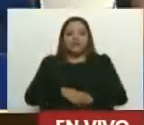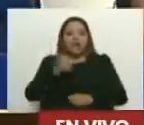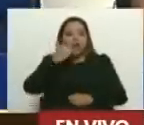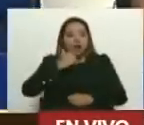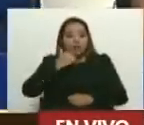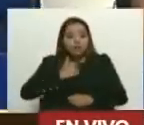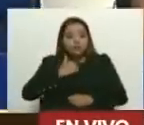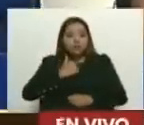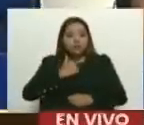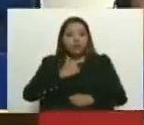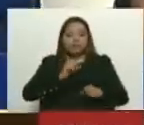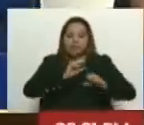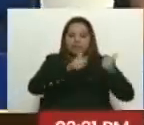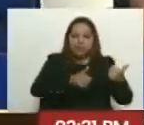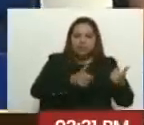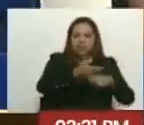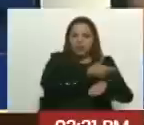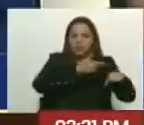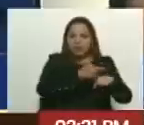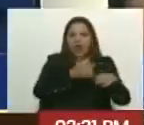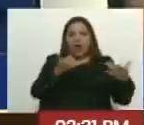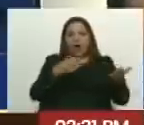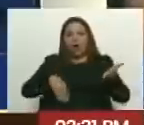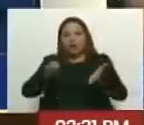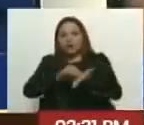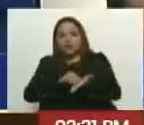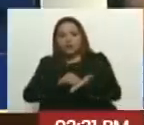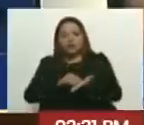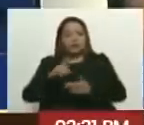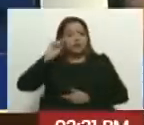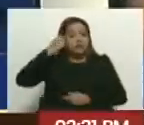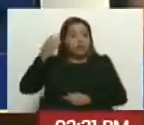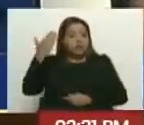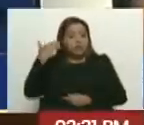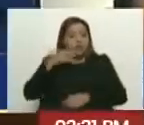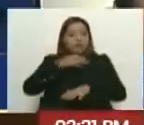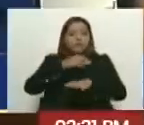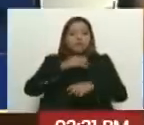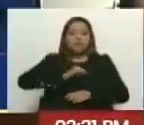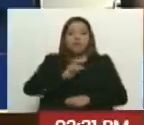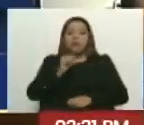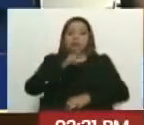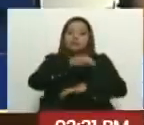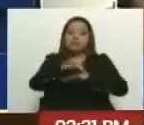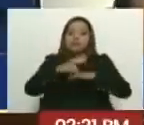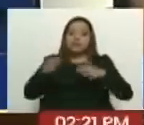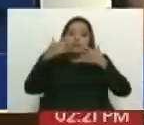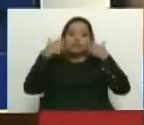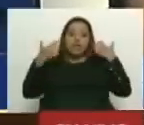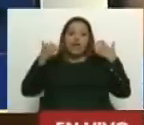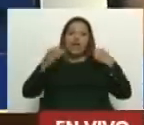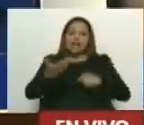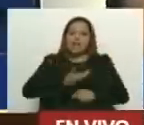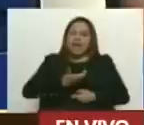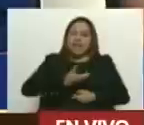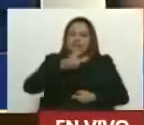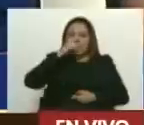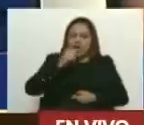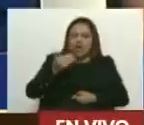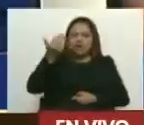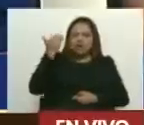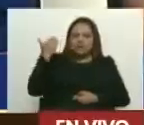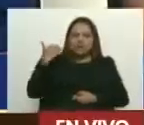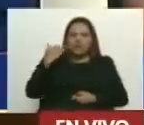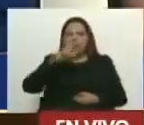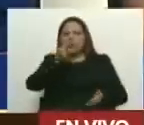de uno anterior. Imagínense si hubiese tenido la Policía Municipal del Tigre este sujeto. Cuando fue alcalde en un periodo del